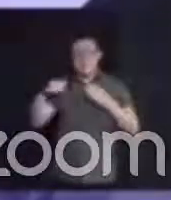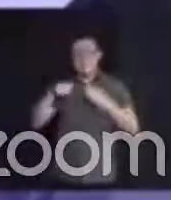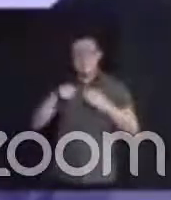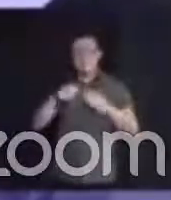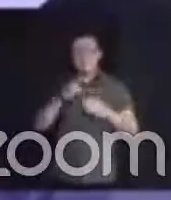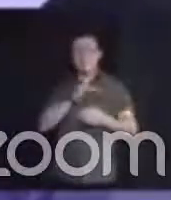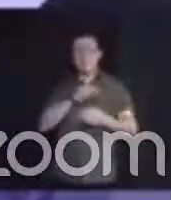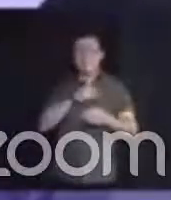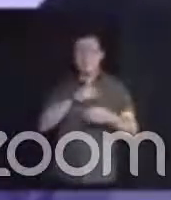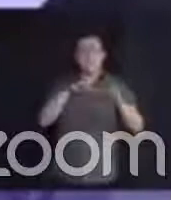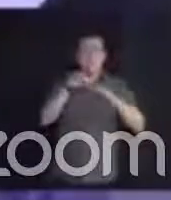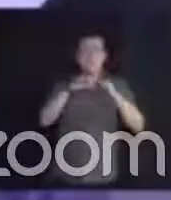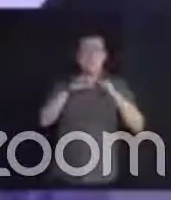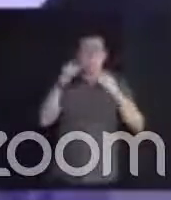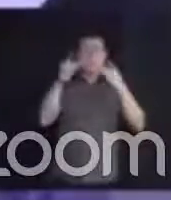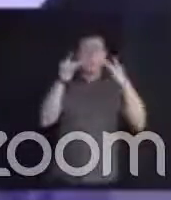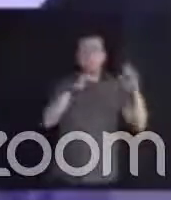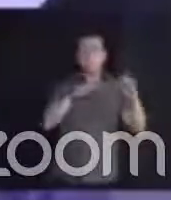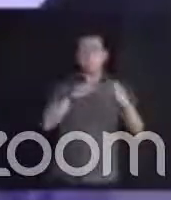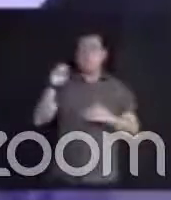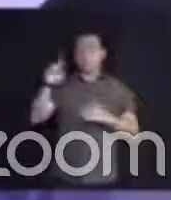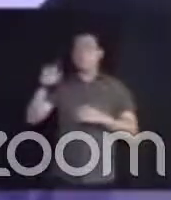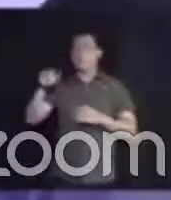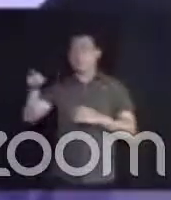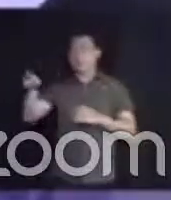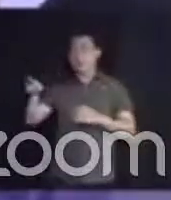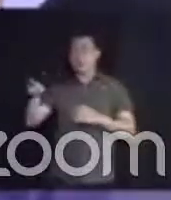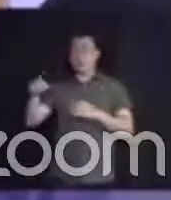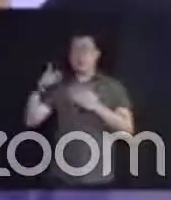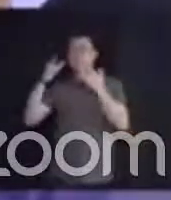trabajo. Olivia lo empezó a hacer,